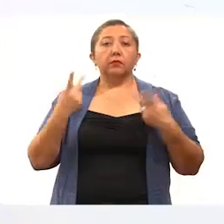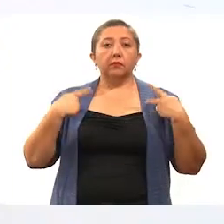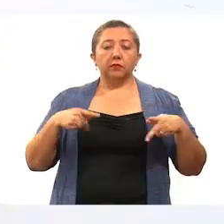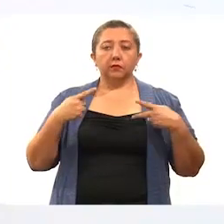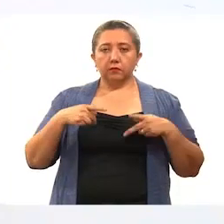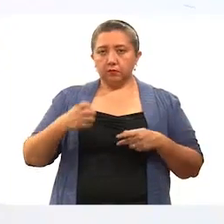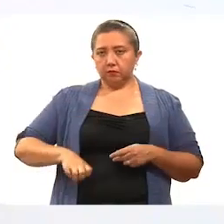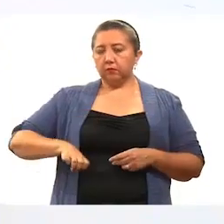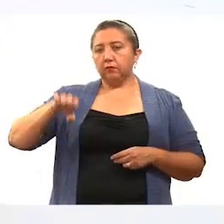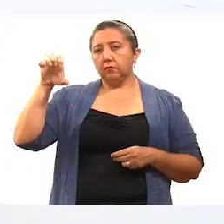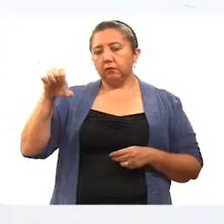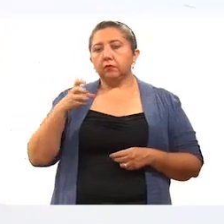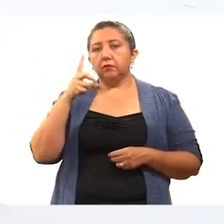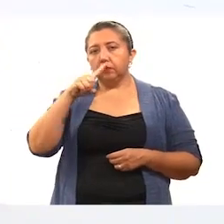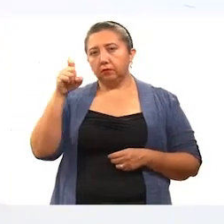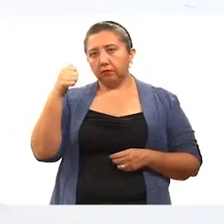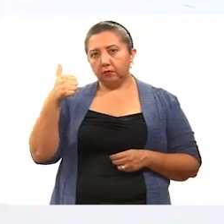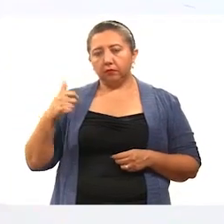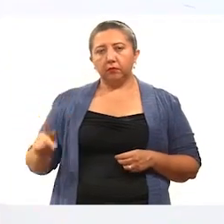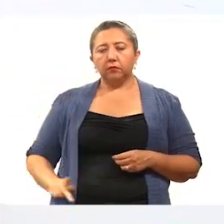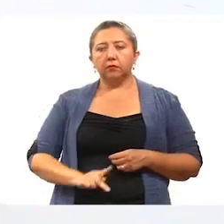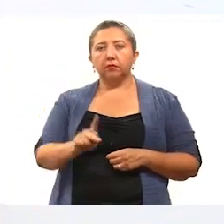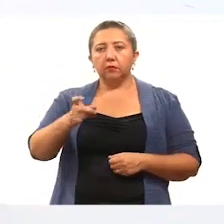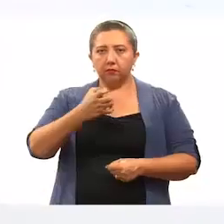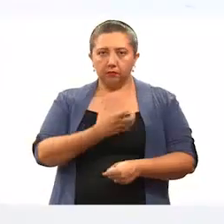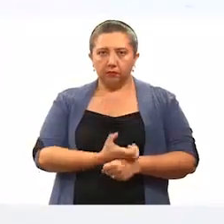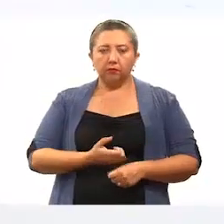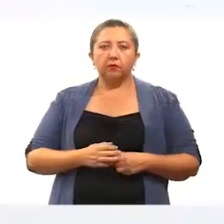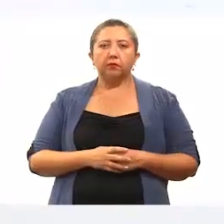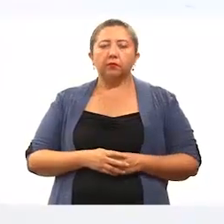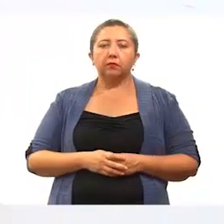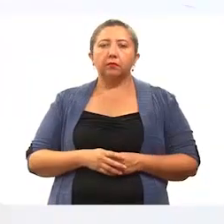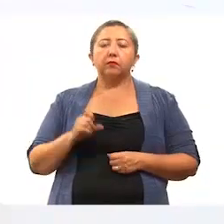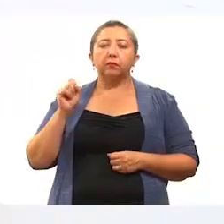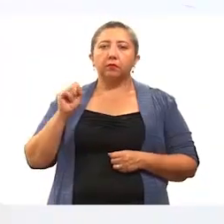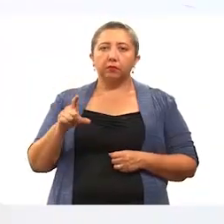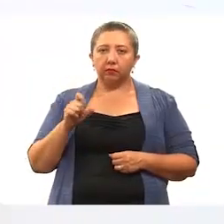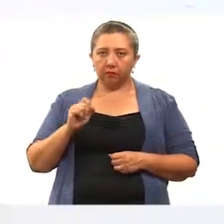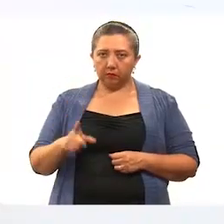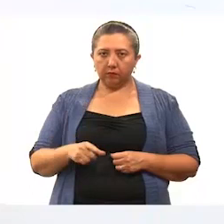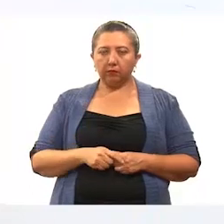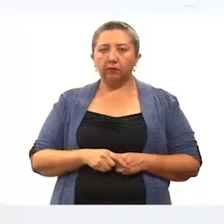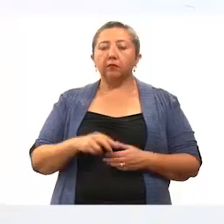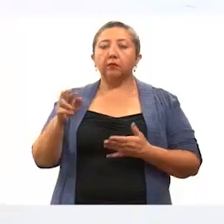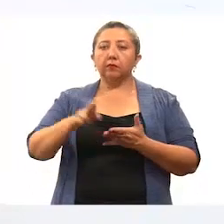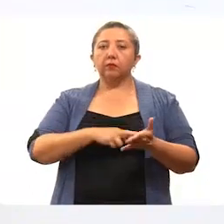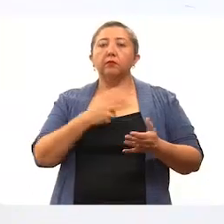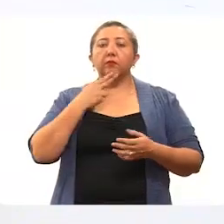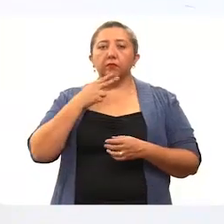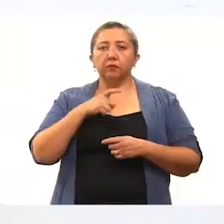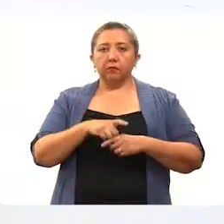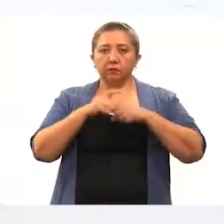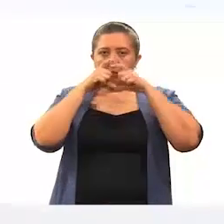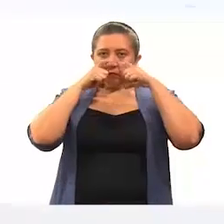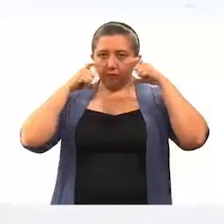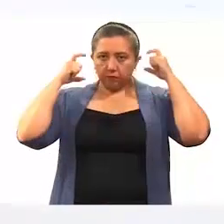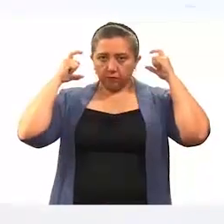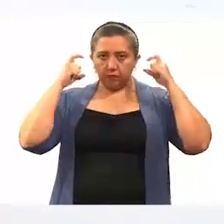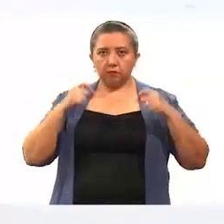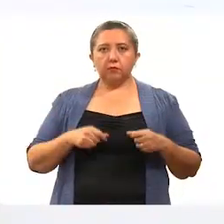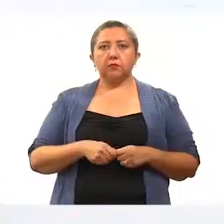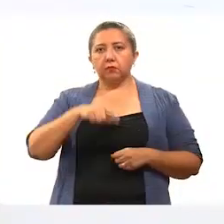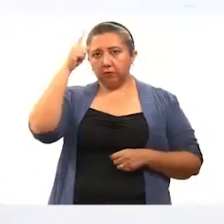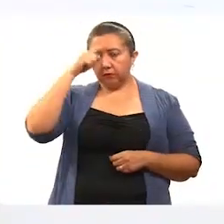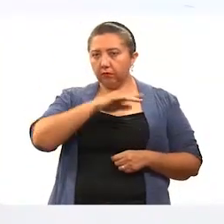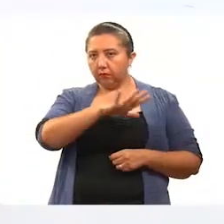personas de ese rango de edad en los 106 municipios del estado. Asimismo, se reitera el uso obligatorio de cubrebocas